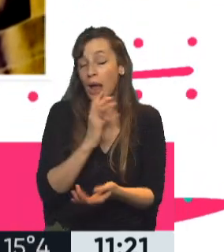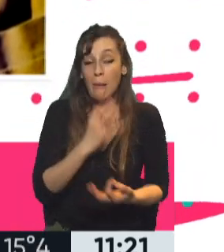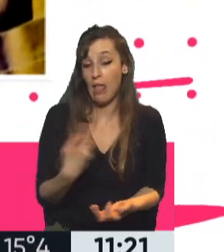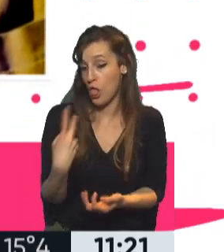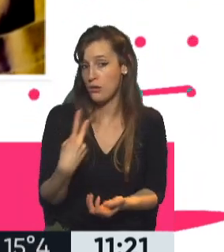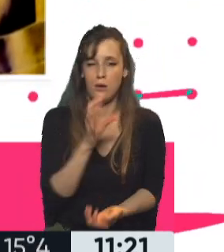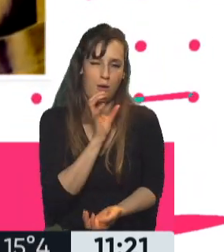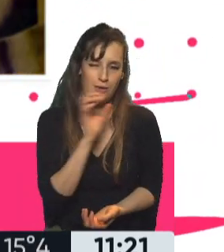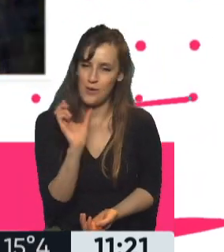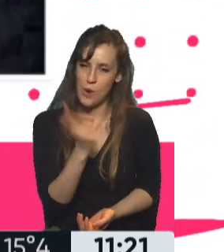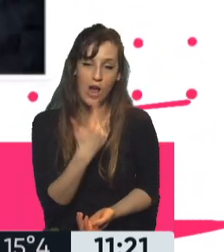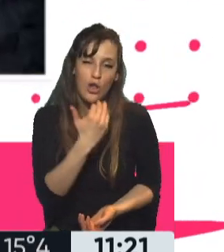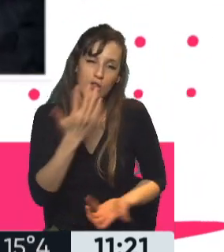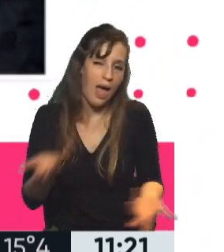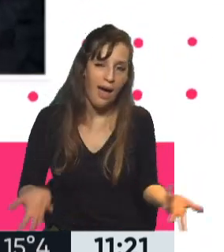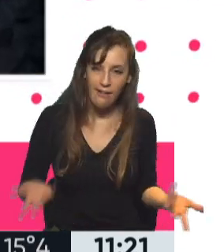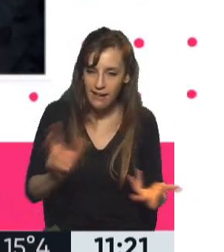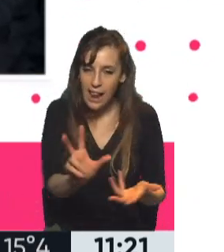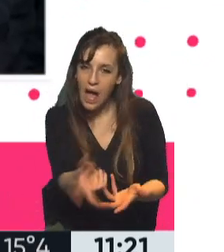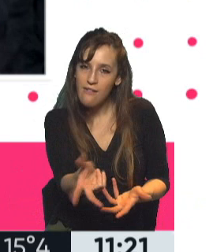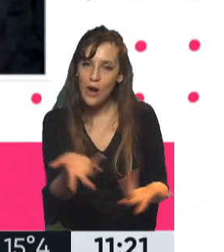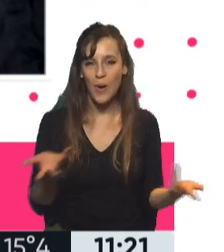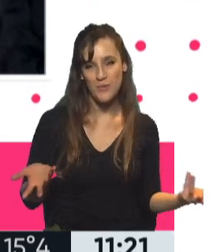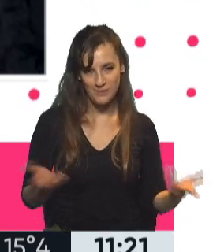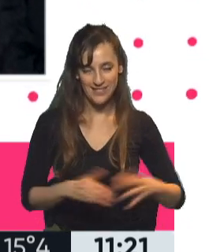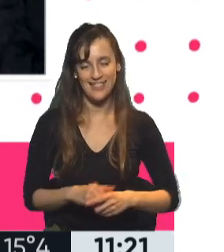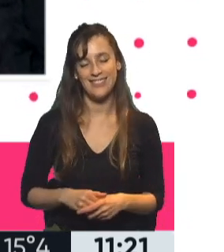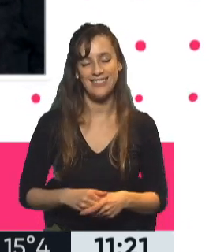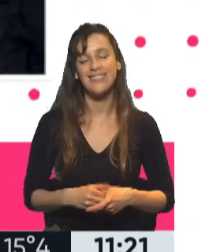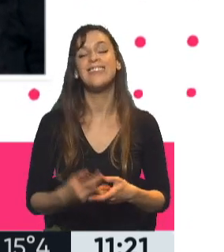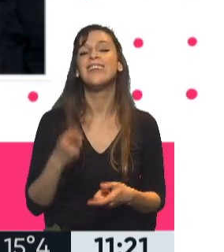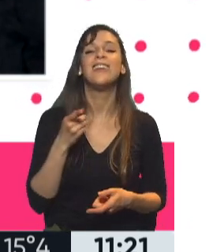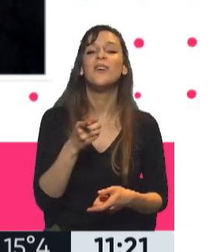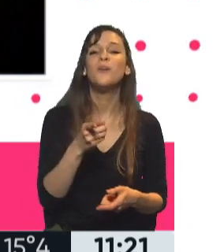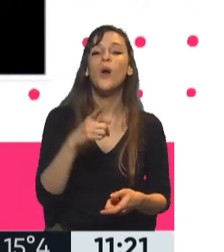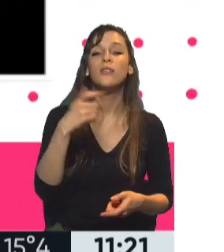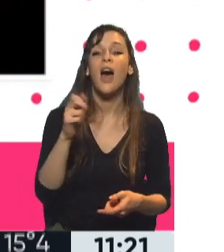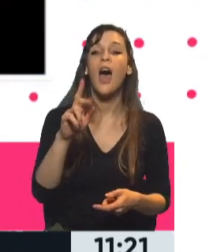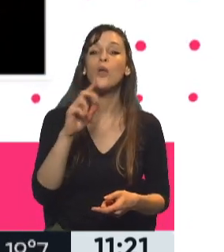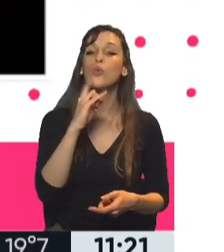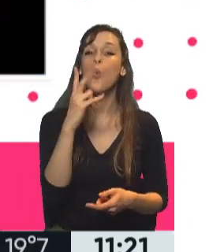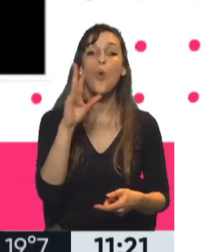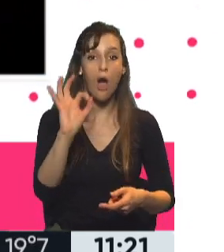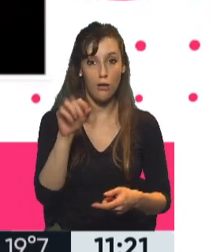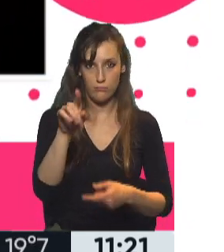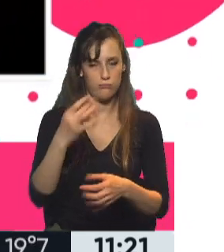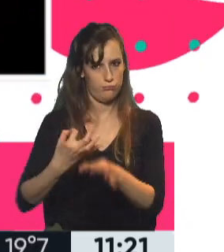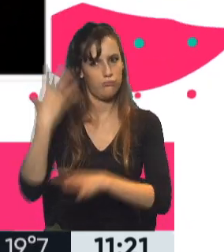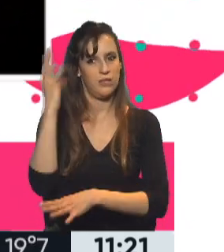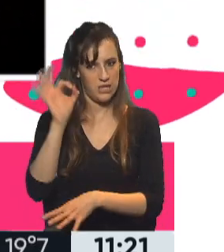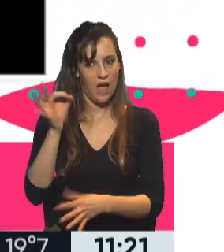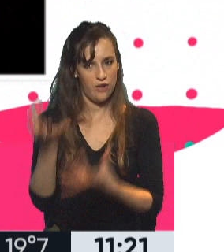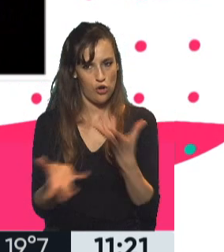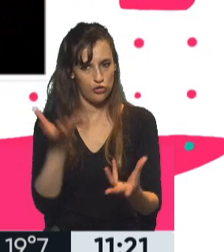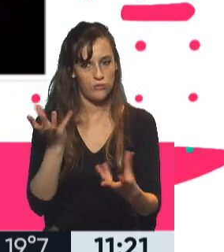un ejemplo nuestro. Paso de comedia. Sí, muy bueno. Cual. Y cocinar, pero Arturo es buen cocinero también, ¿no, Susana? Sí,